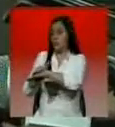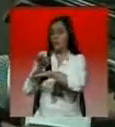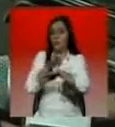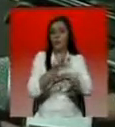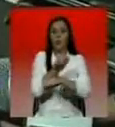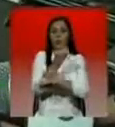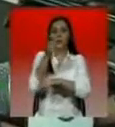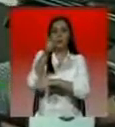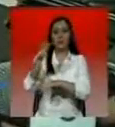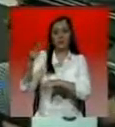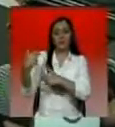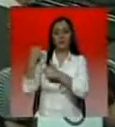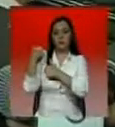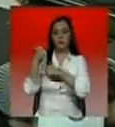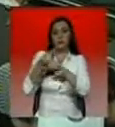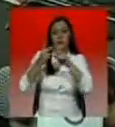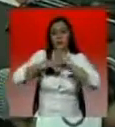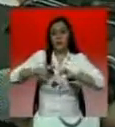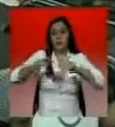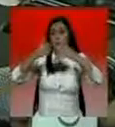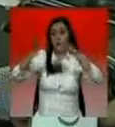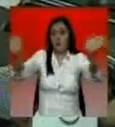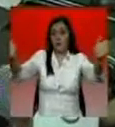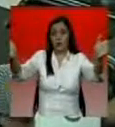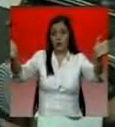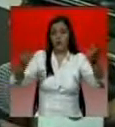fueron los responsables. Pero hay investigaciones abiertas, hay una